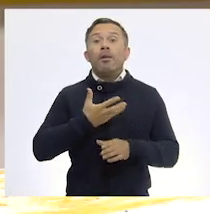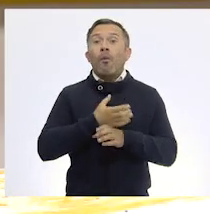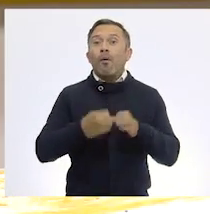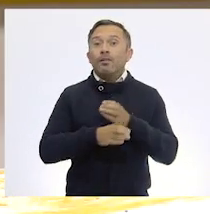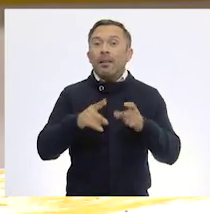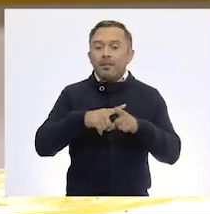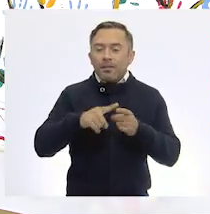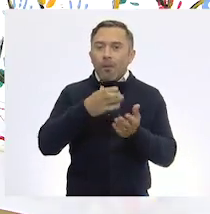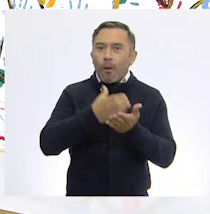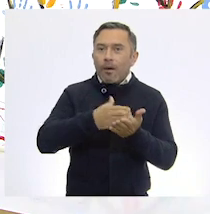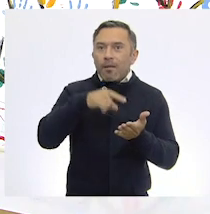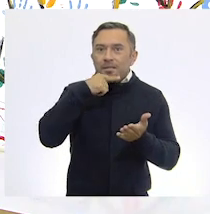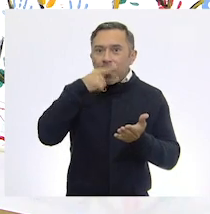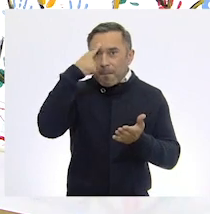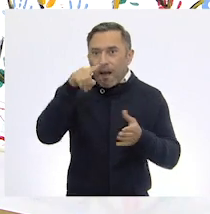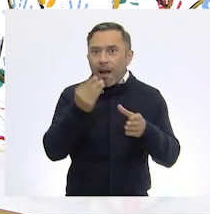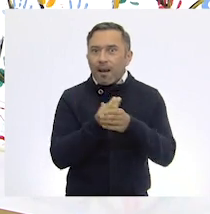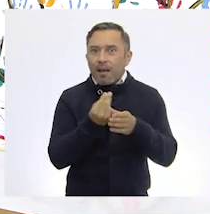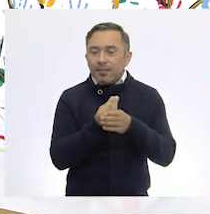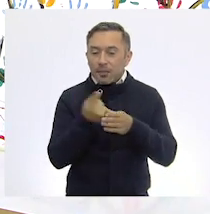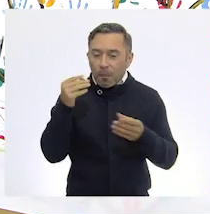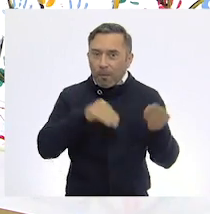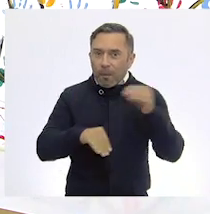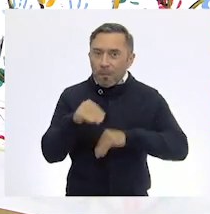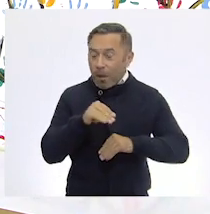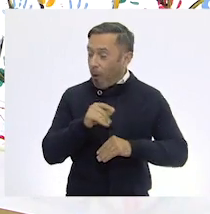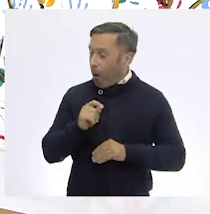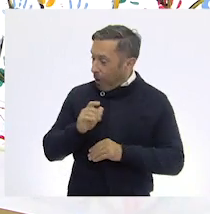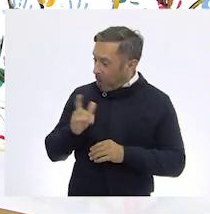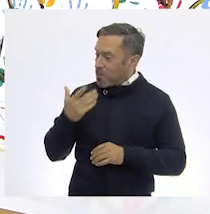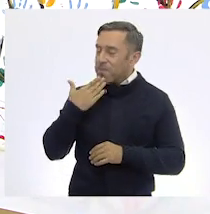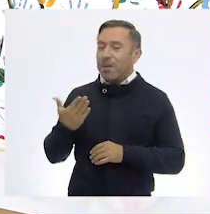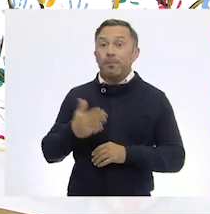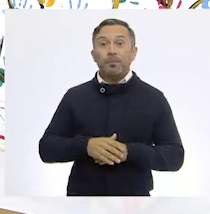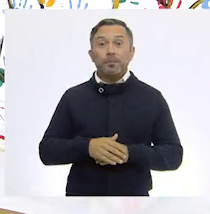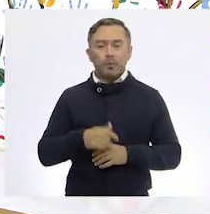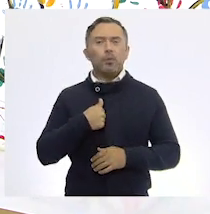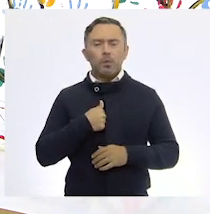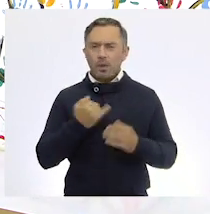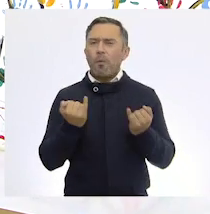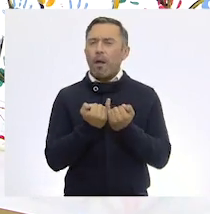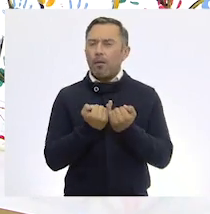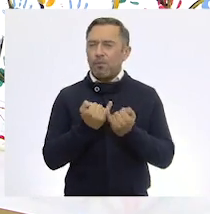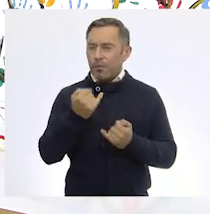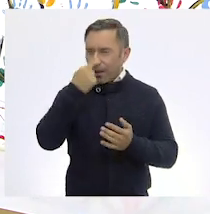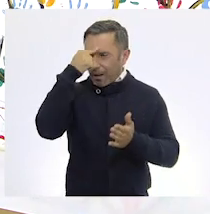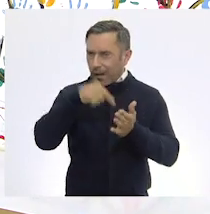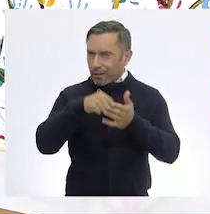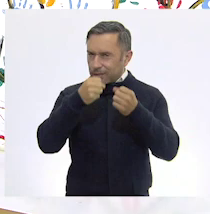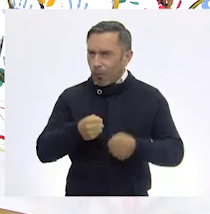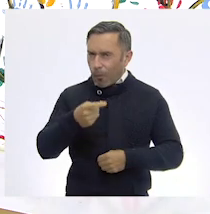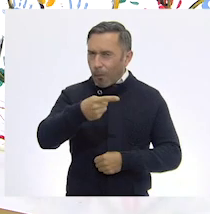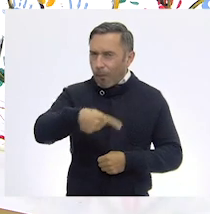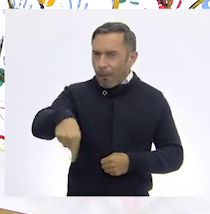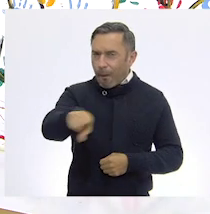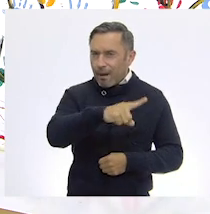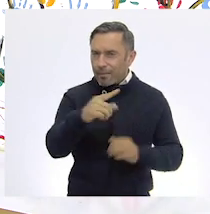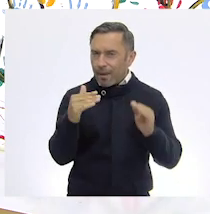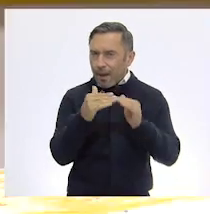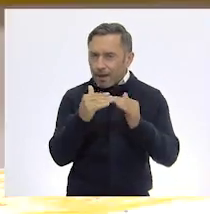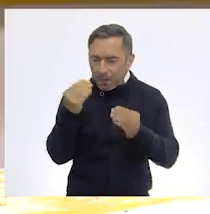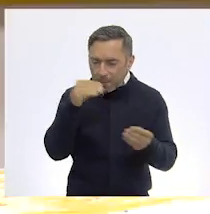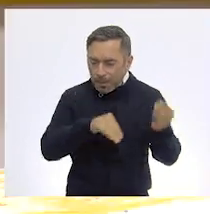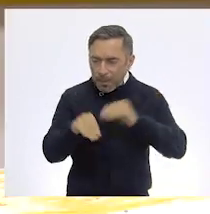que vienes tan preparado! Yo también ya tengo mis cosas aquí listas. Ustedes en casa estoy segura que también ya tienen todo preparado para esta sesión. Y ya